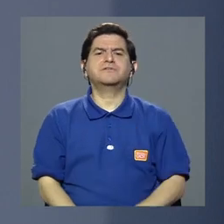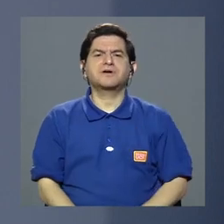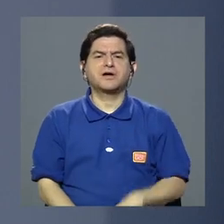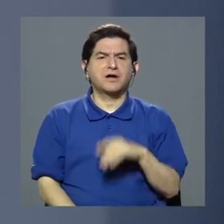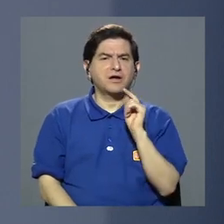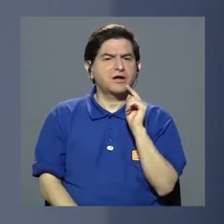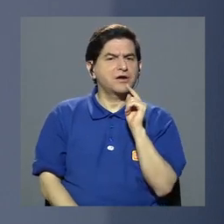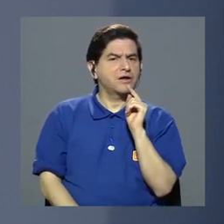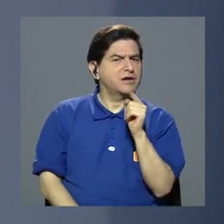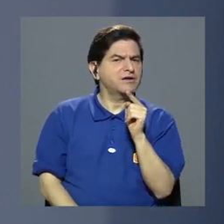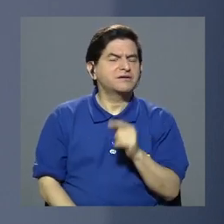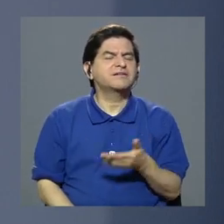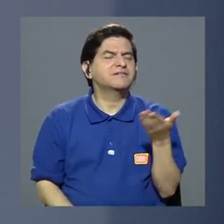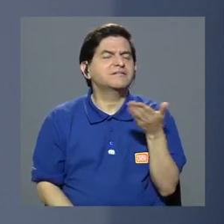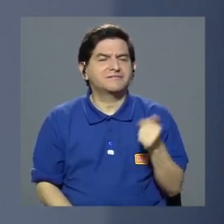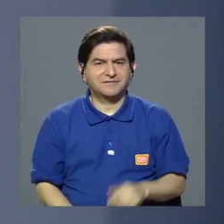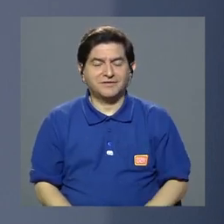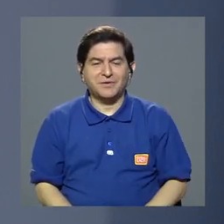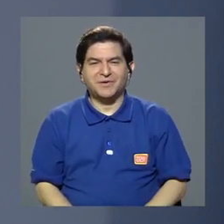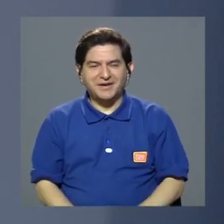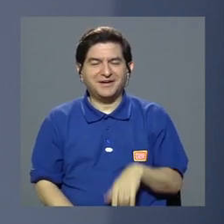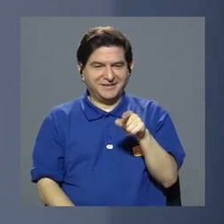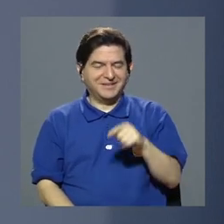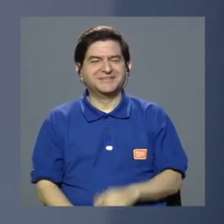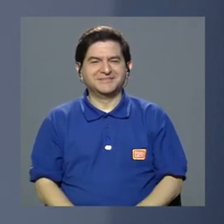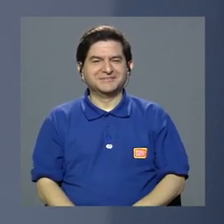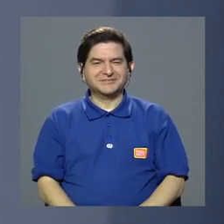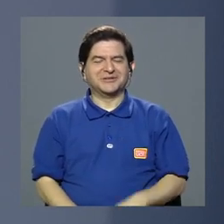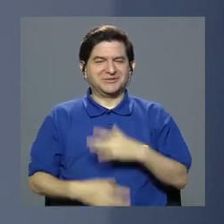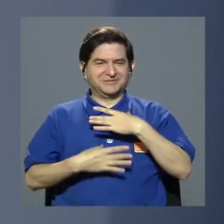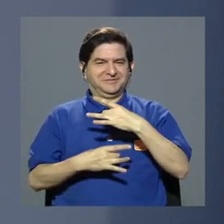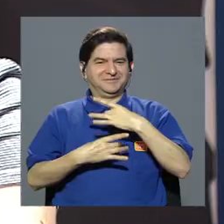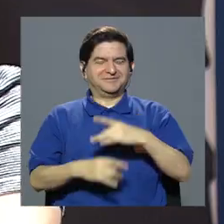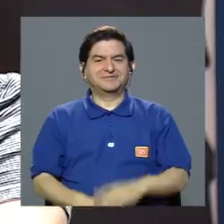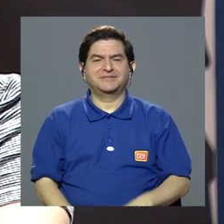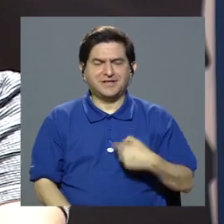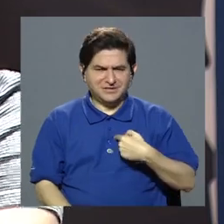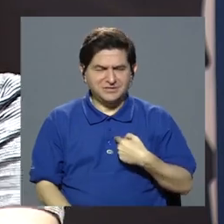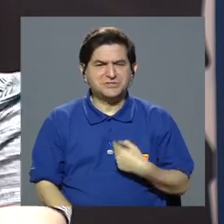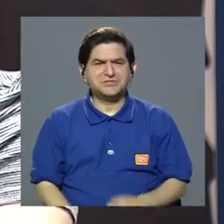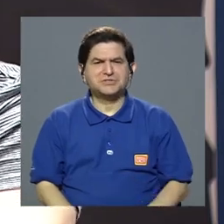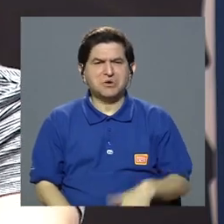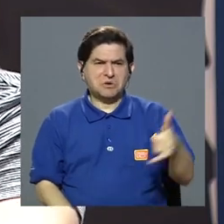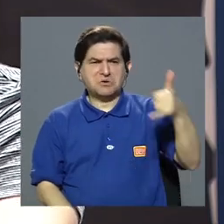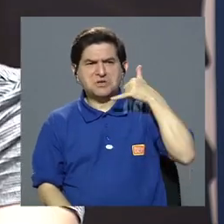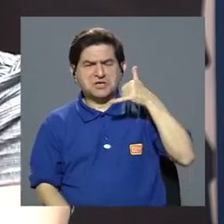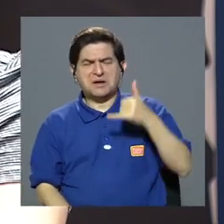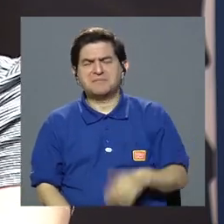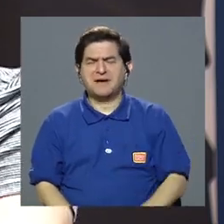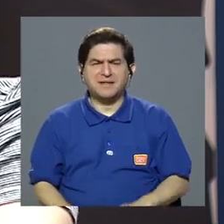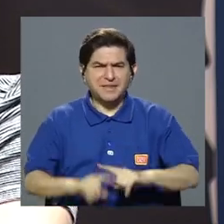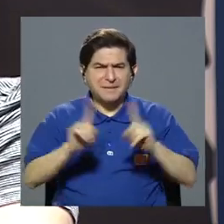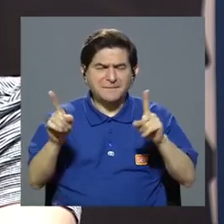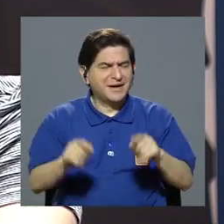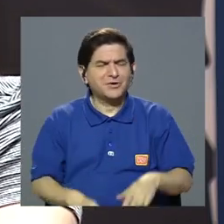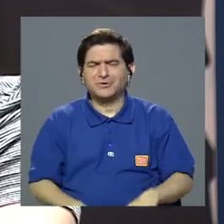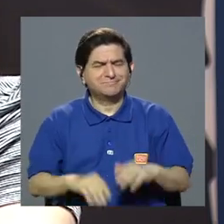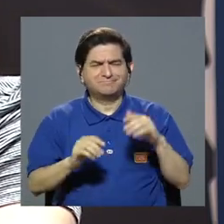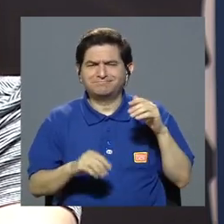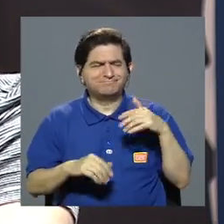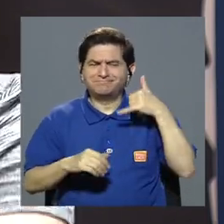para y eso fue muy gracioso porque de hecho ya que tenía una llamada perdida